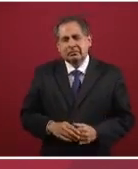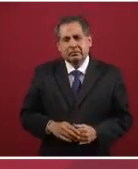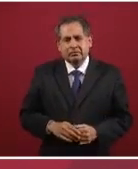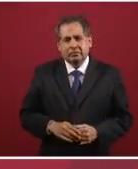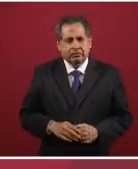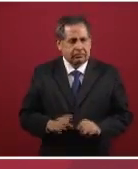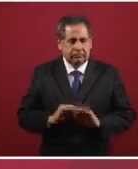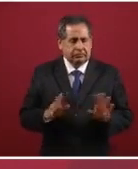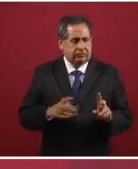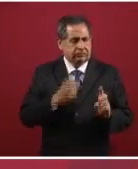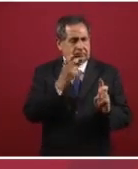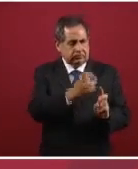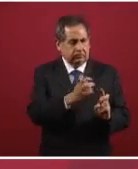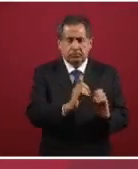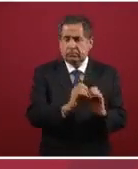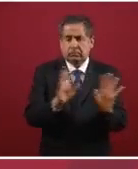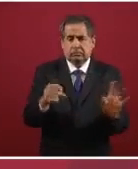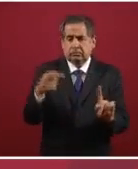Ver las cosas como son.